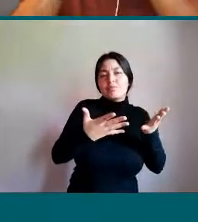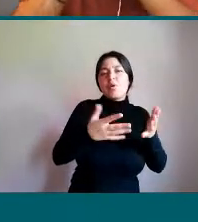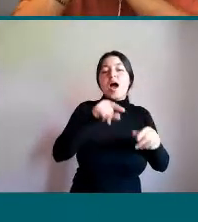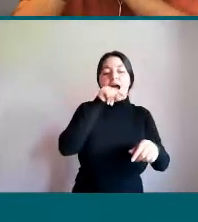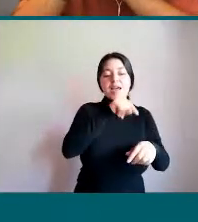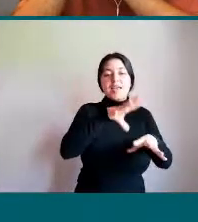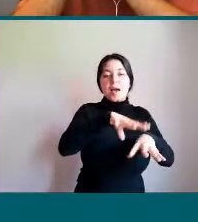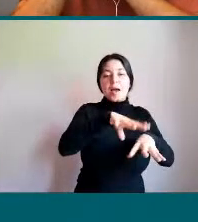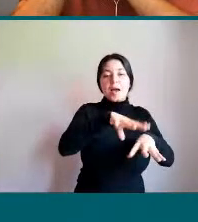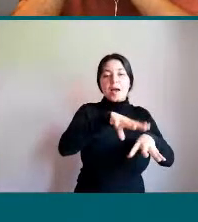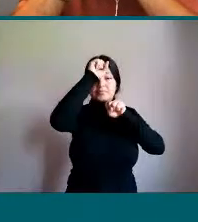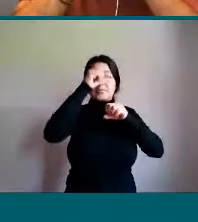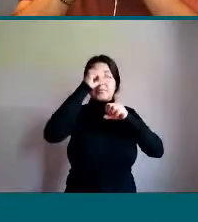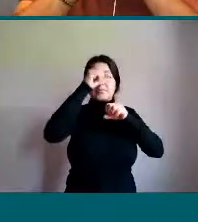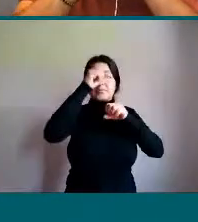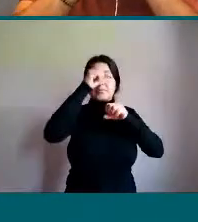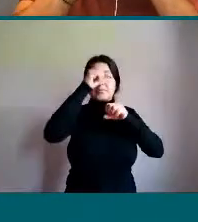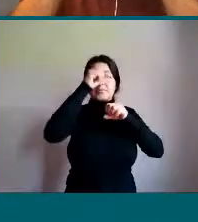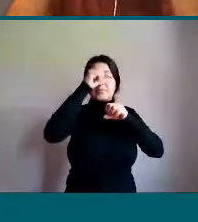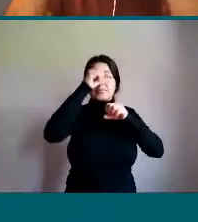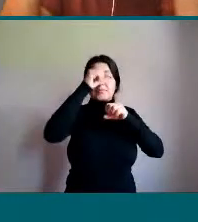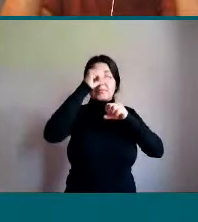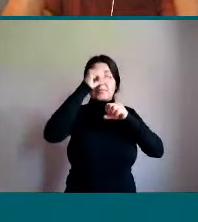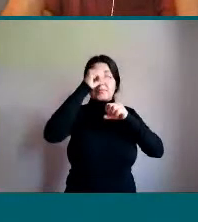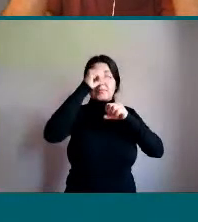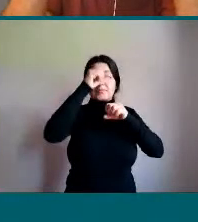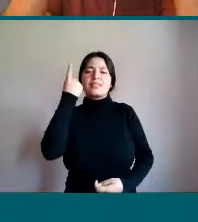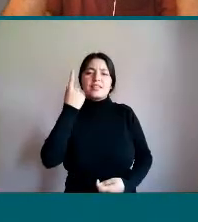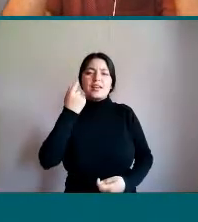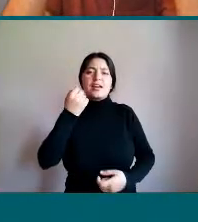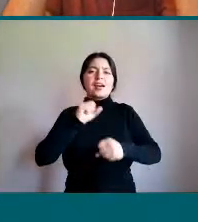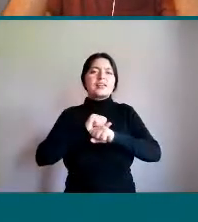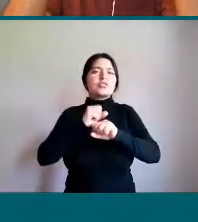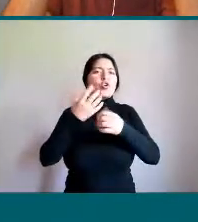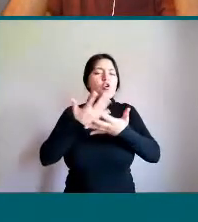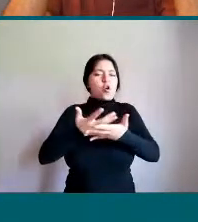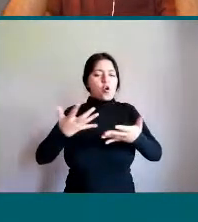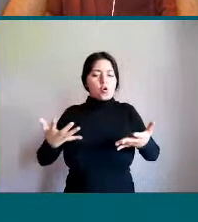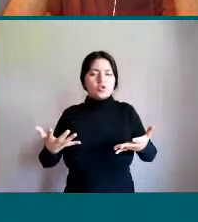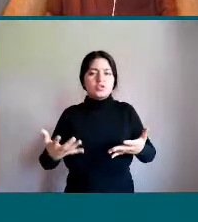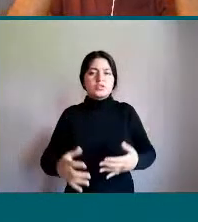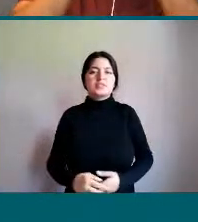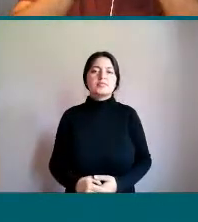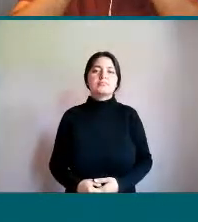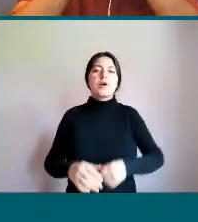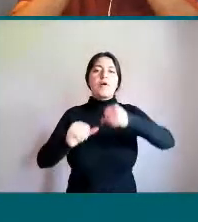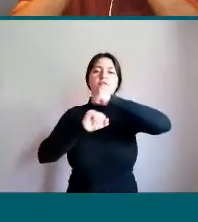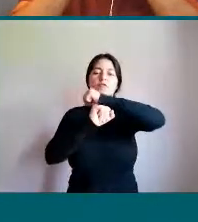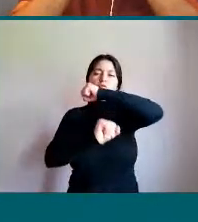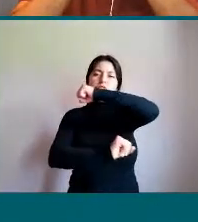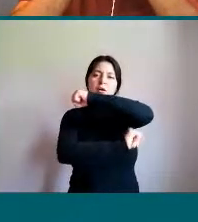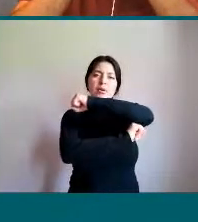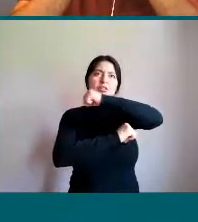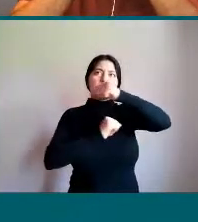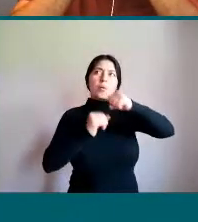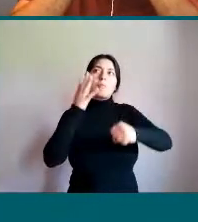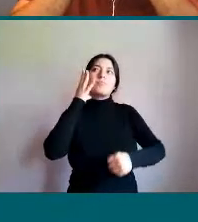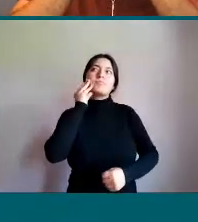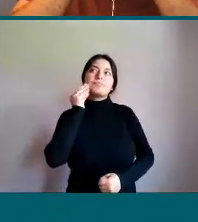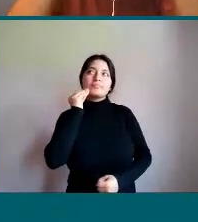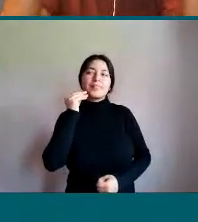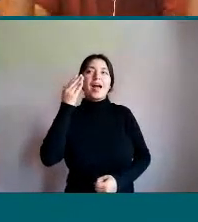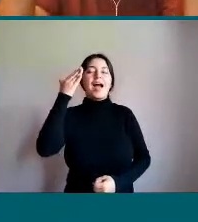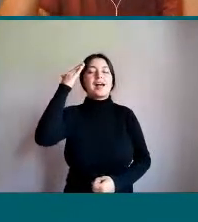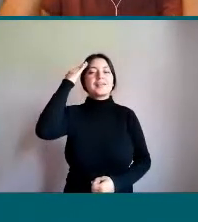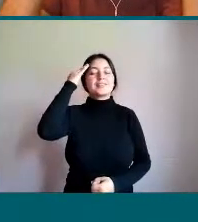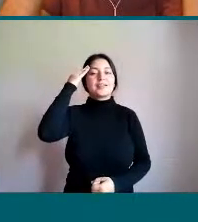dan estrategias como comprender algo por principio y fundamento de las meras experiencias. También nos